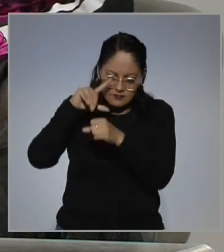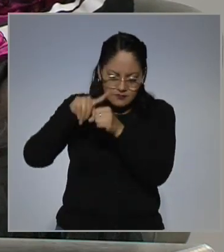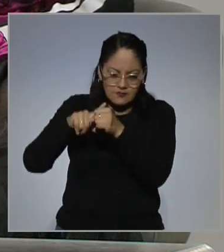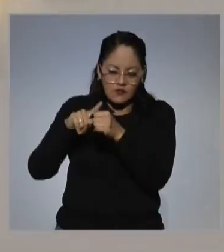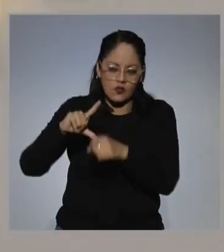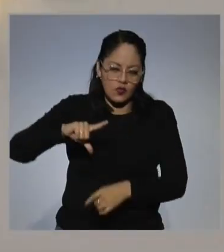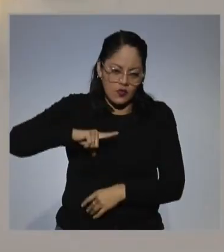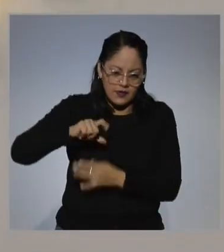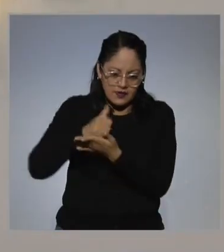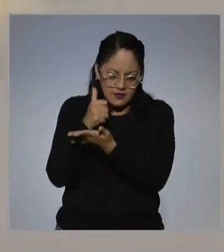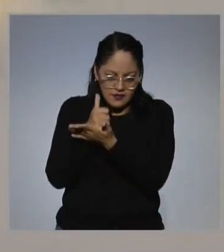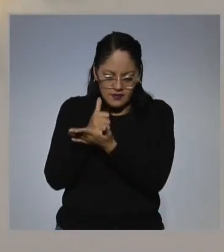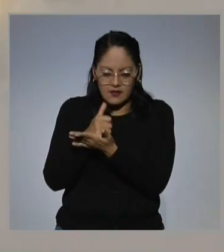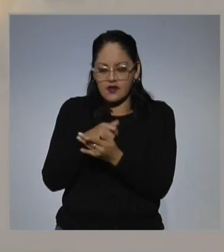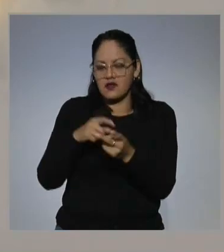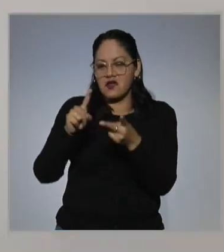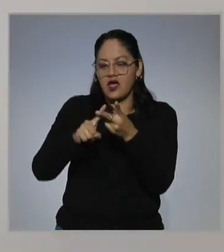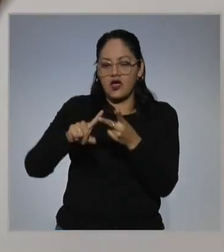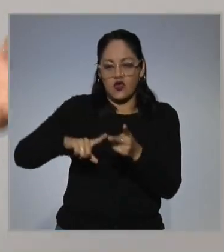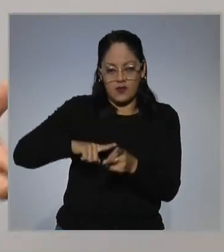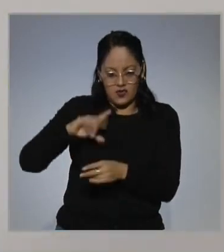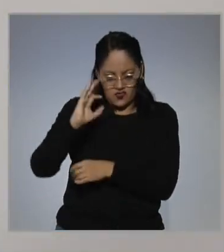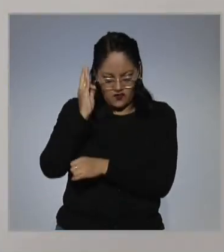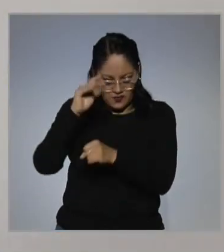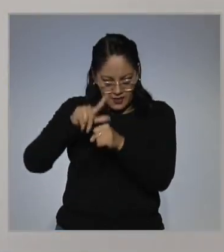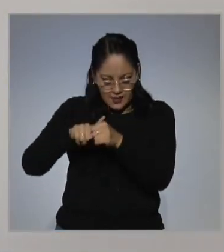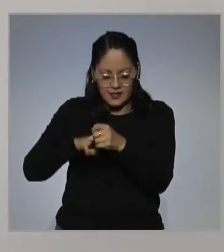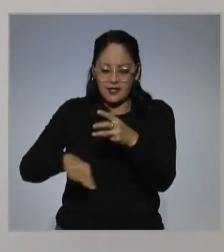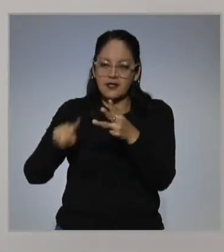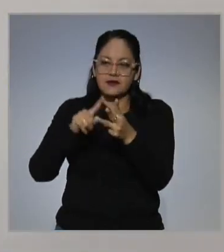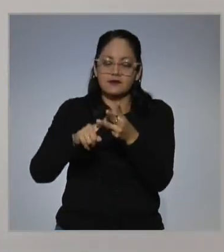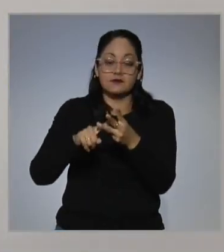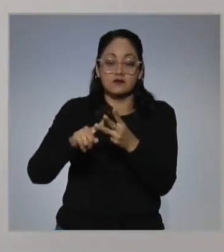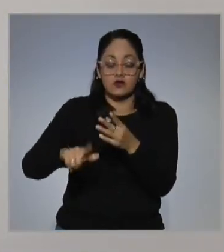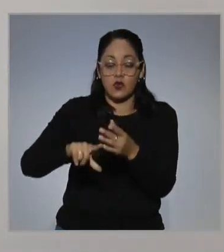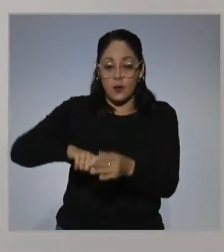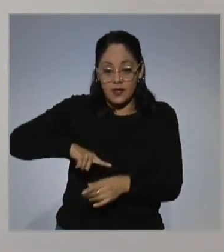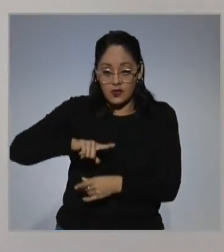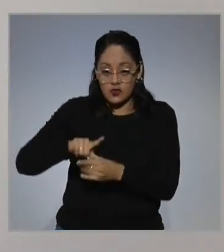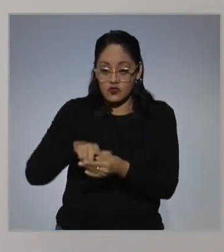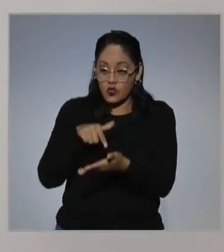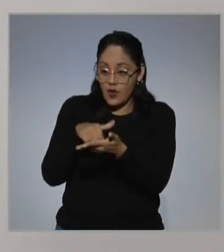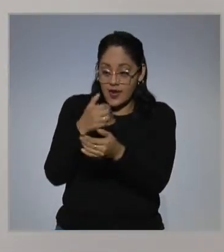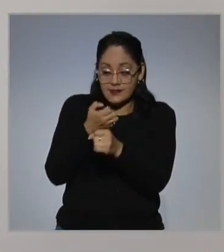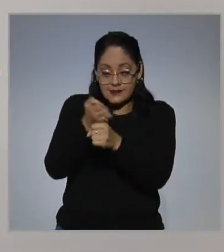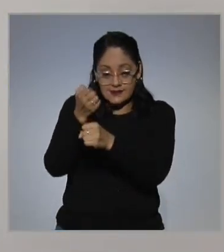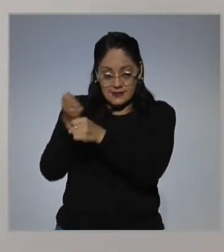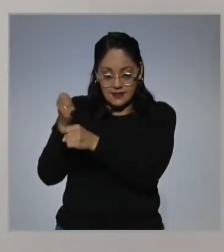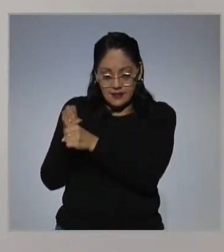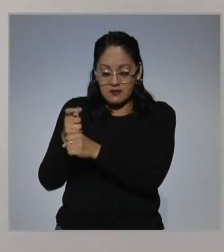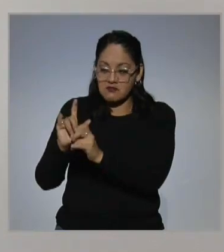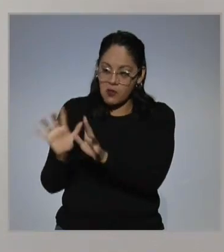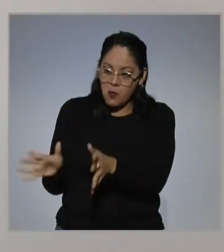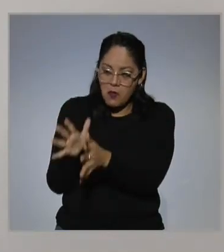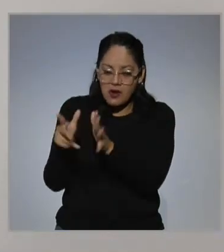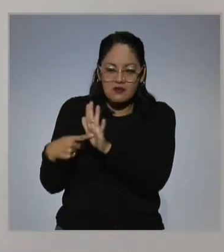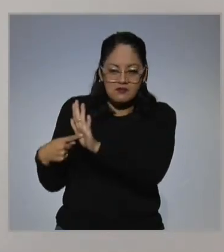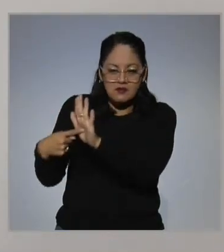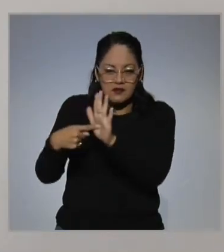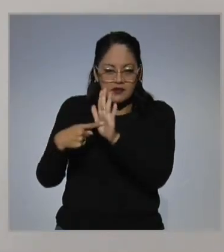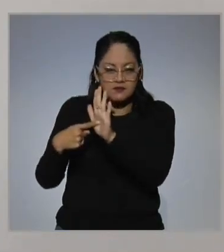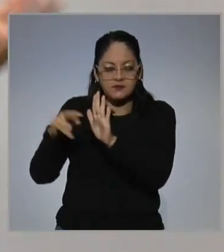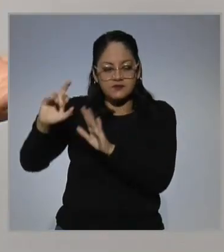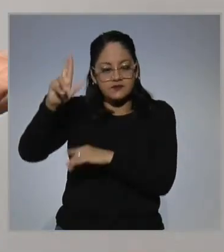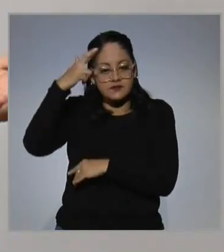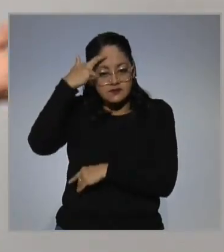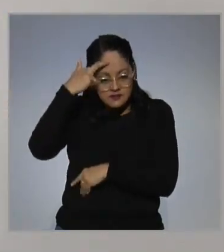¿no? El gobierno de la ciudad, el gobierno federal, los locales, etcétera, que van a promover ciertas cosas, en el